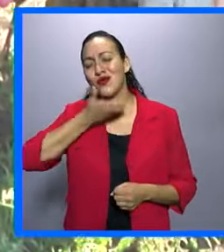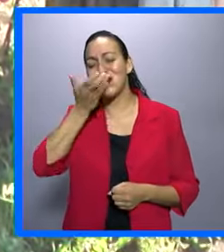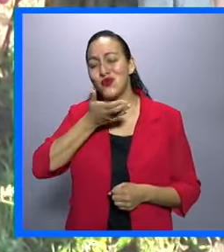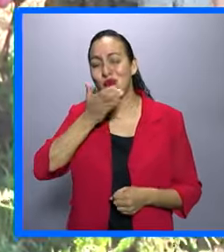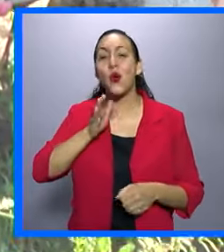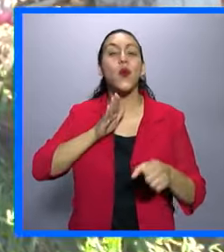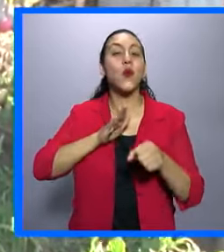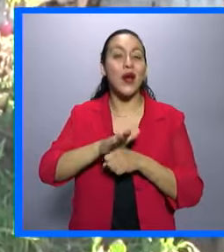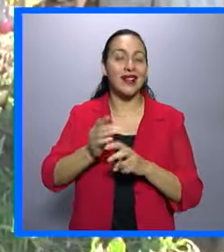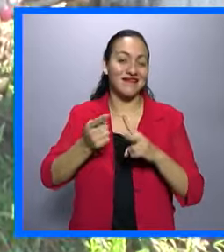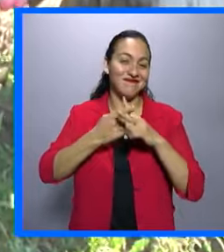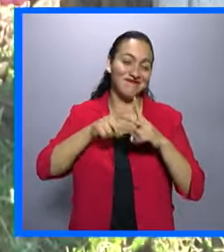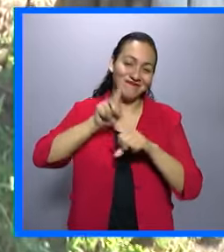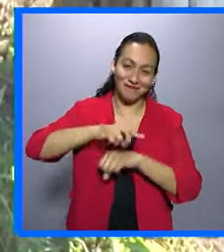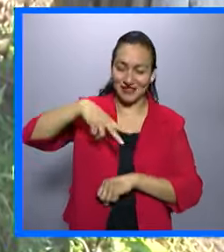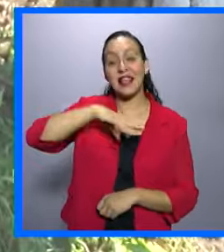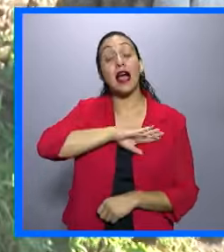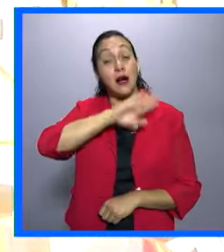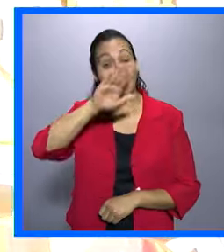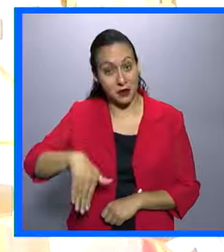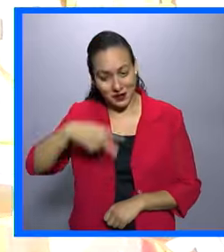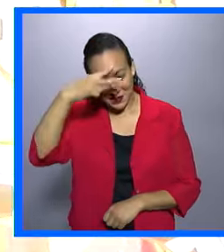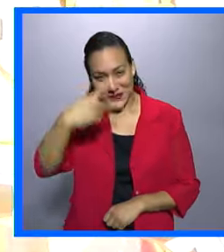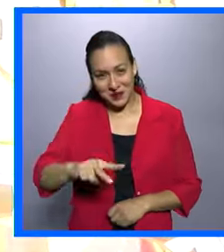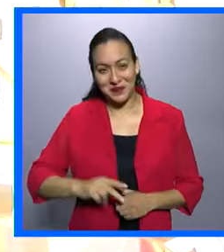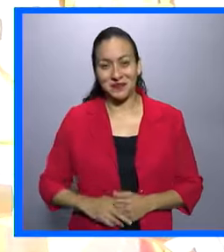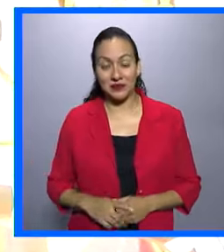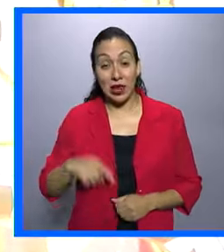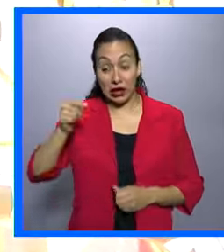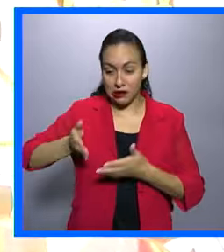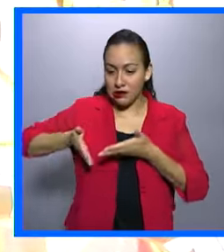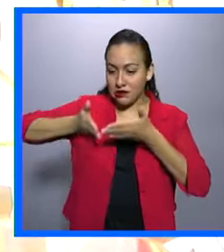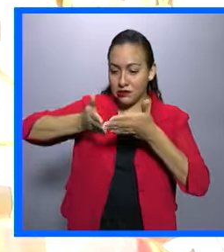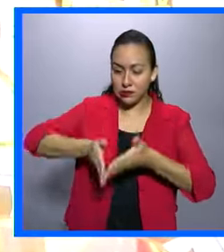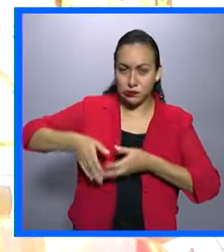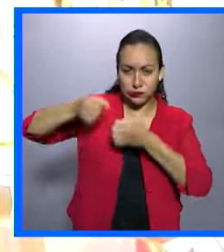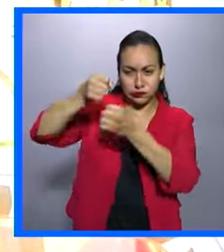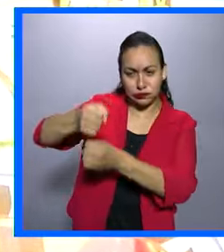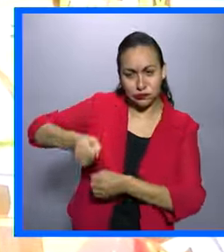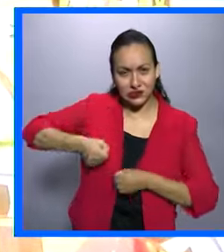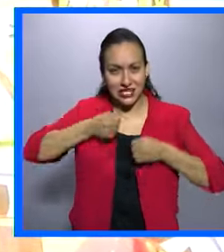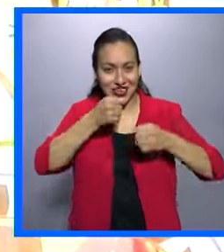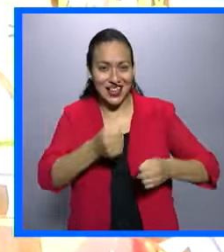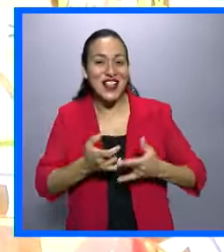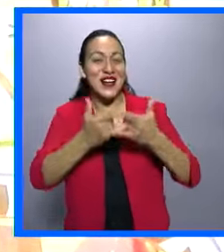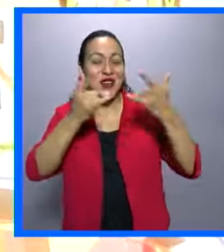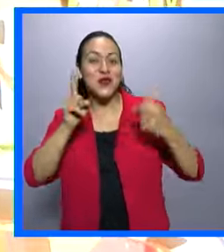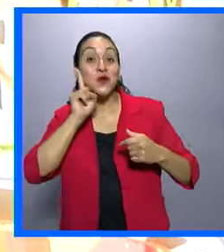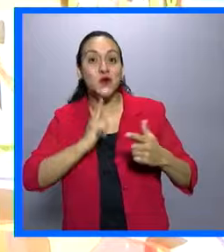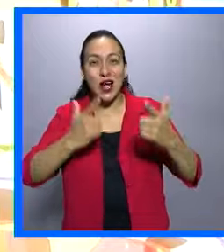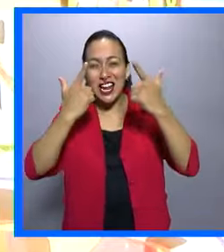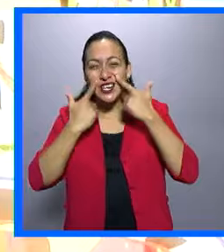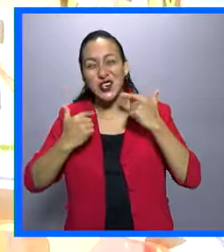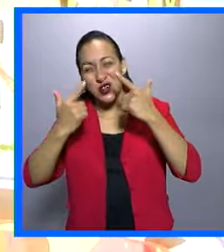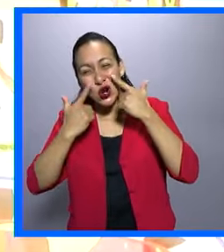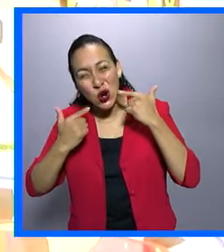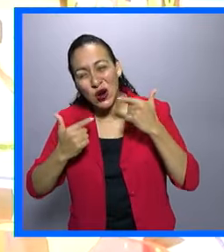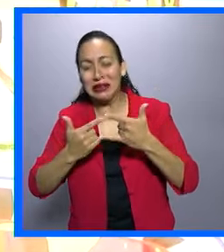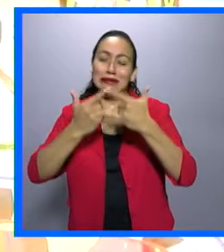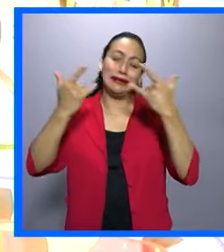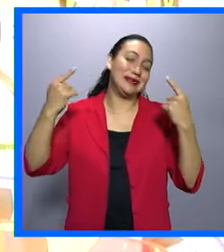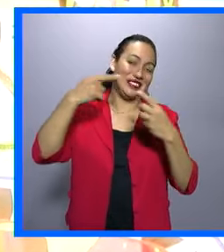la temporada del Día de Muertos. Aquí en este embarcadero tenemos la leyenda de La Llorona, la Cihuacóatl, y en otros embarcaderos